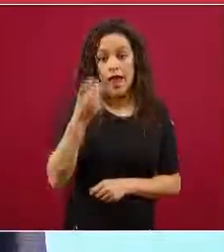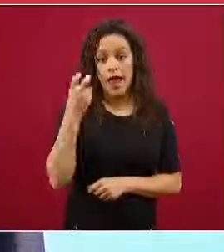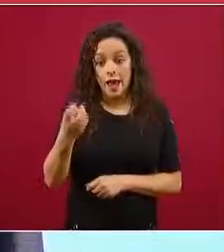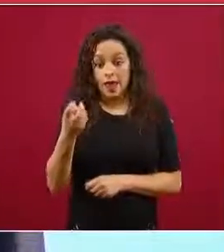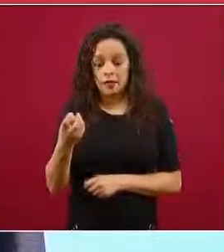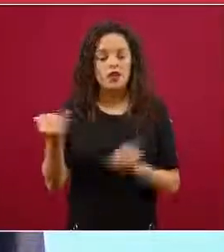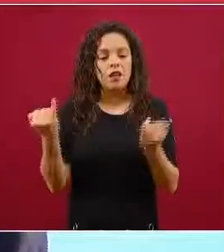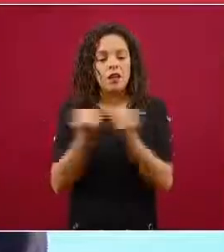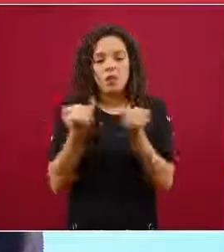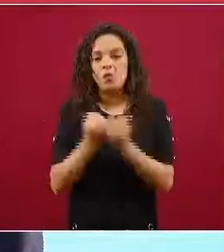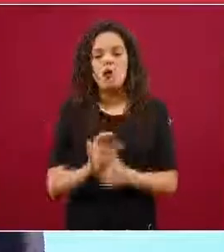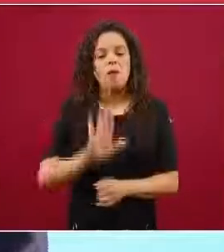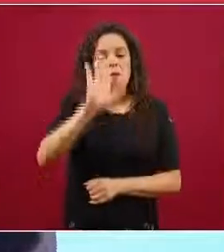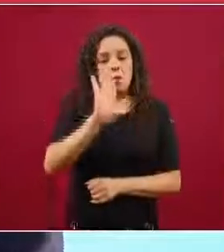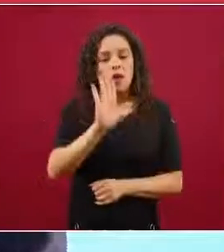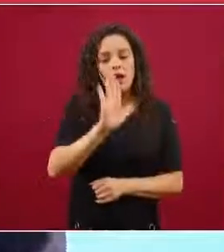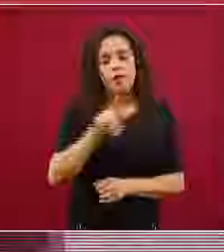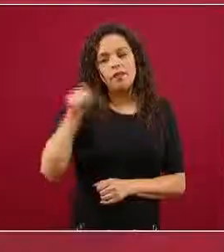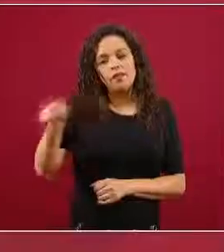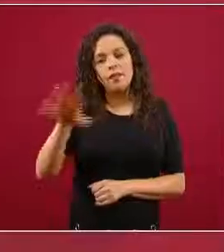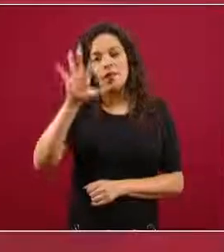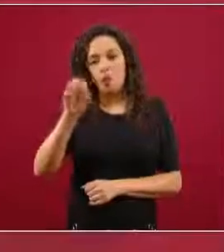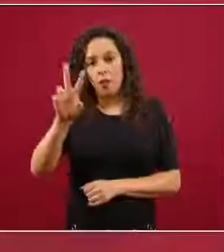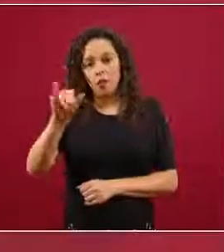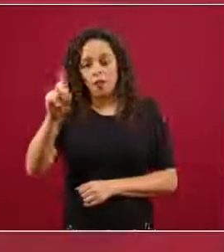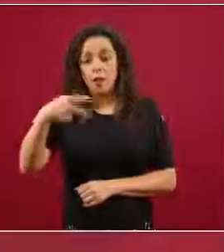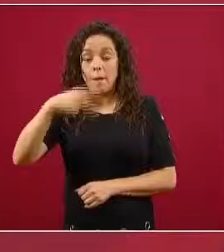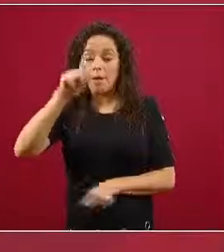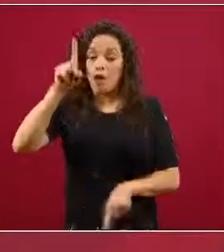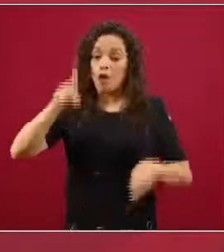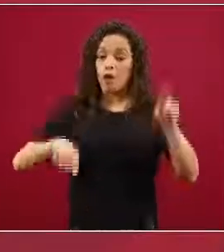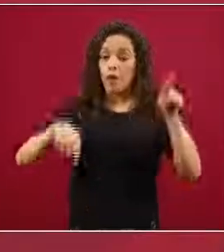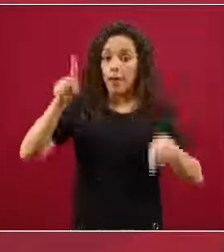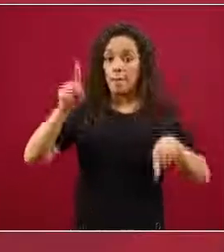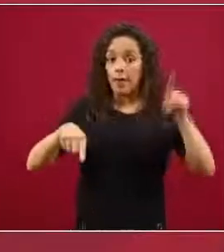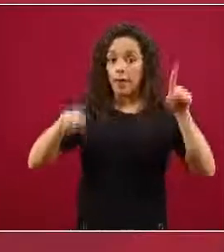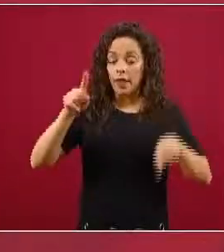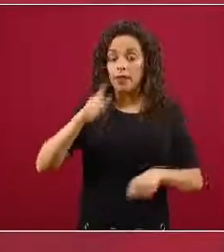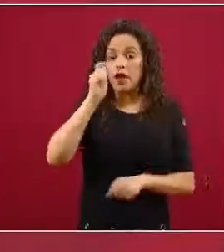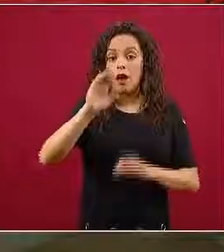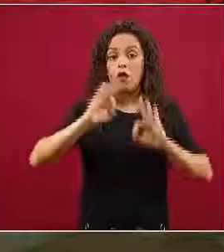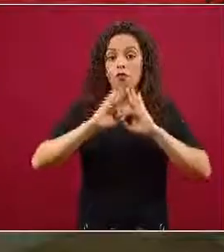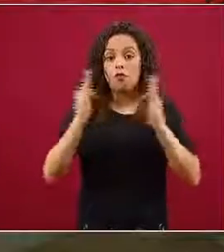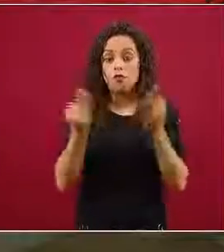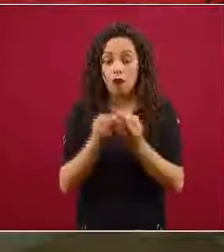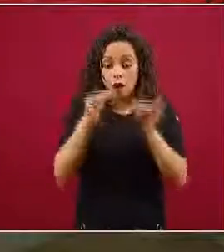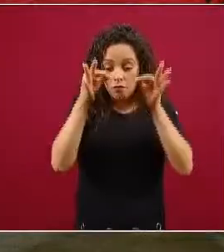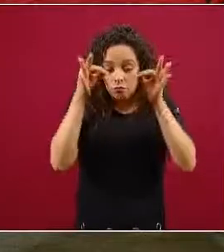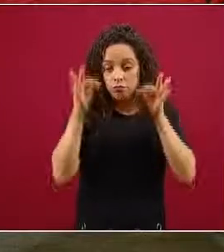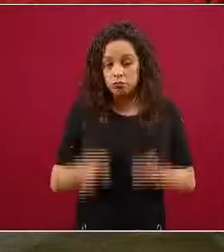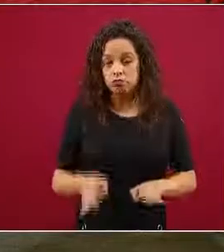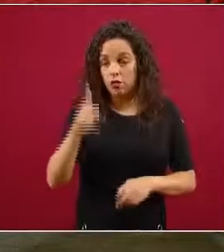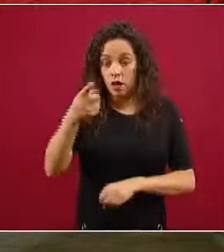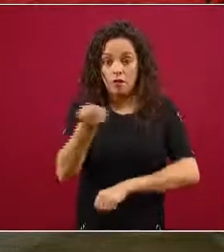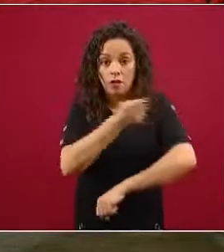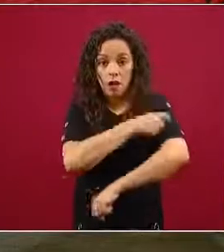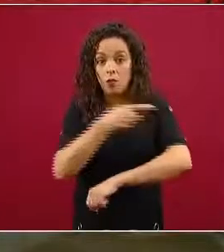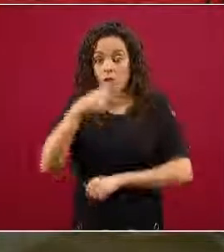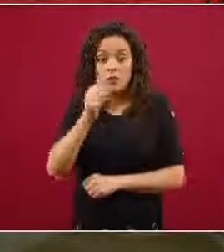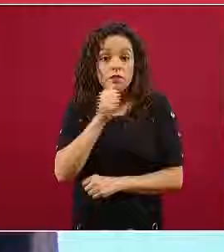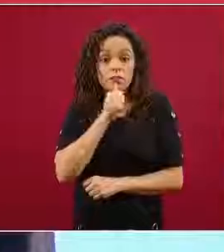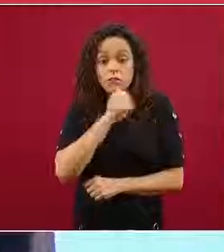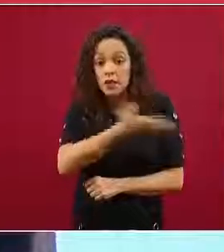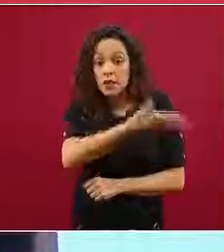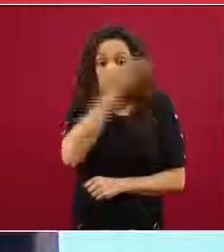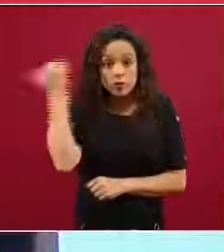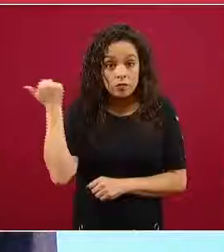con COVID, pero todavía eso dependerá de la magnitud de la eficacia de las vacunas, misma que no se conoce porque todavía